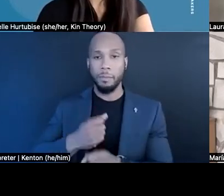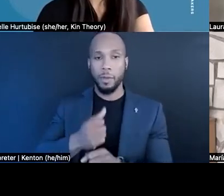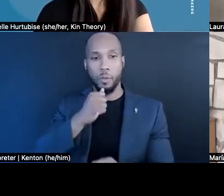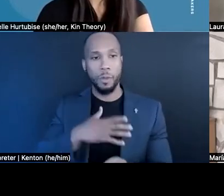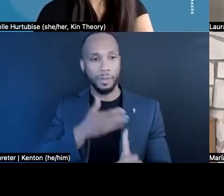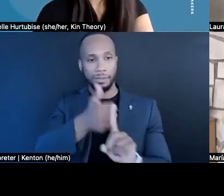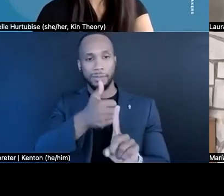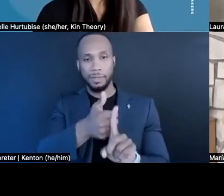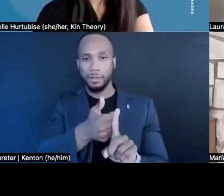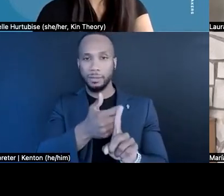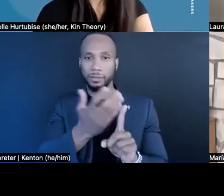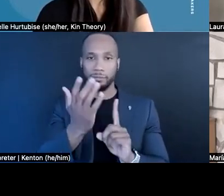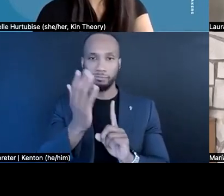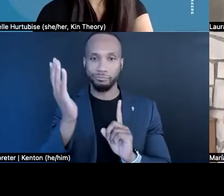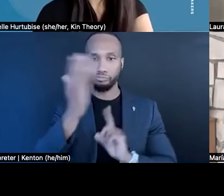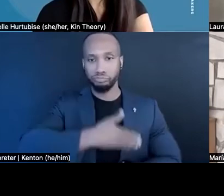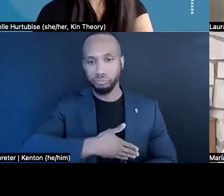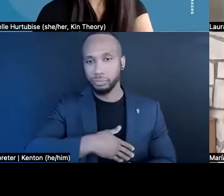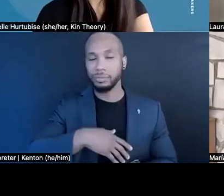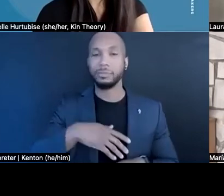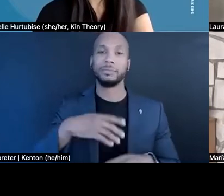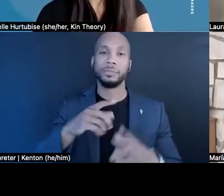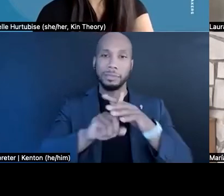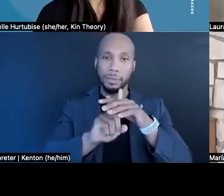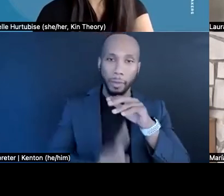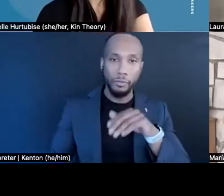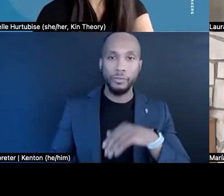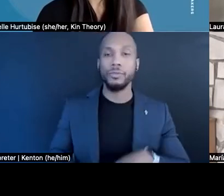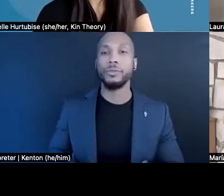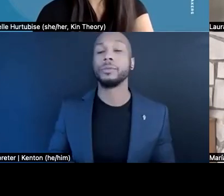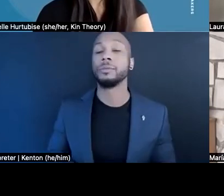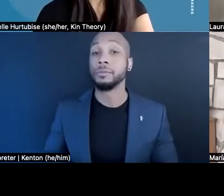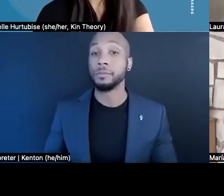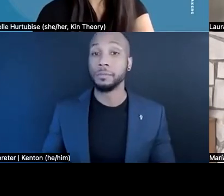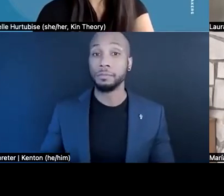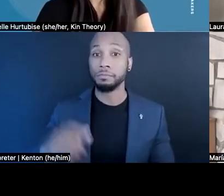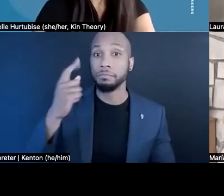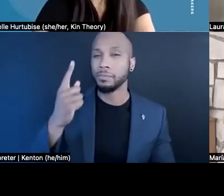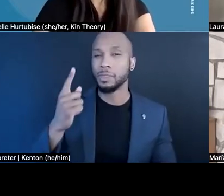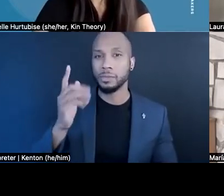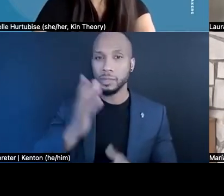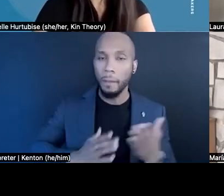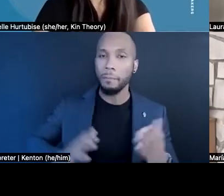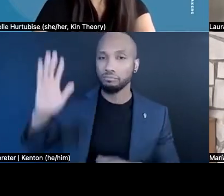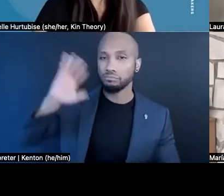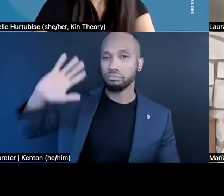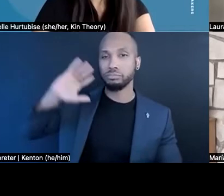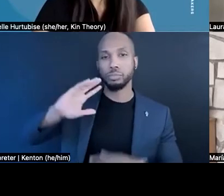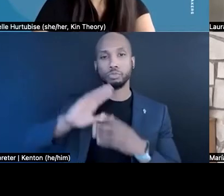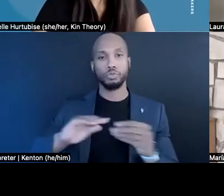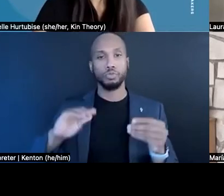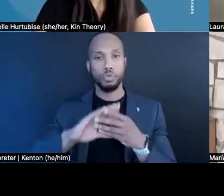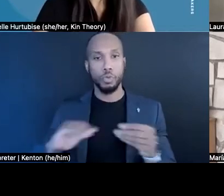invisibilizado. Y hay una historia ancestral, ¿no? que